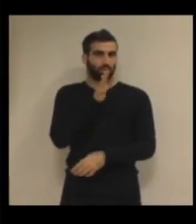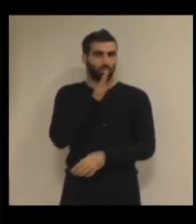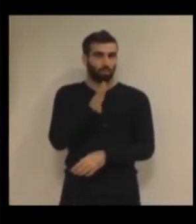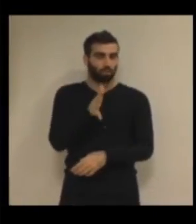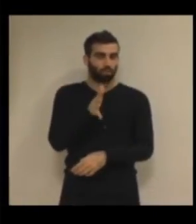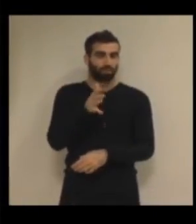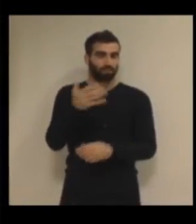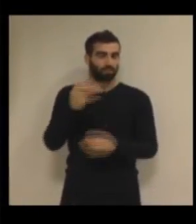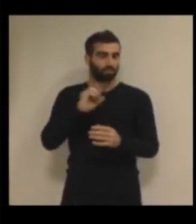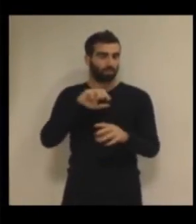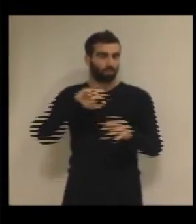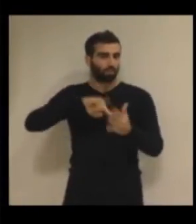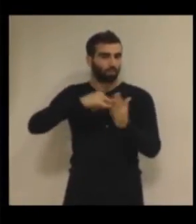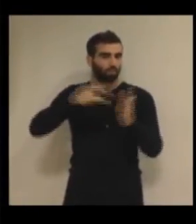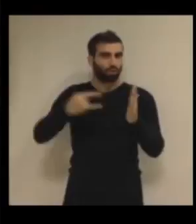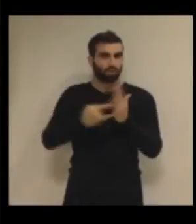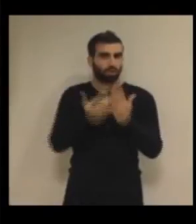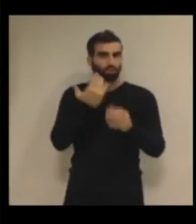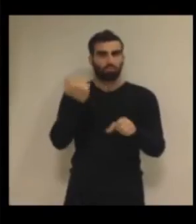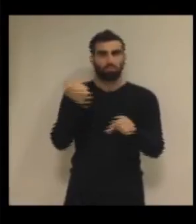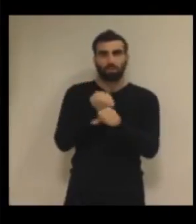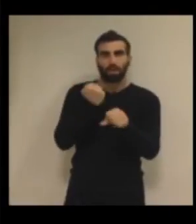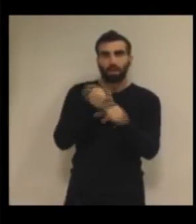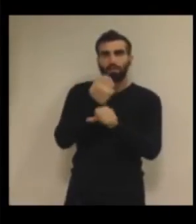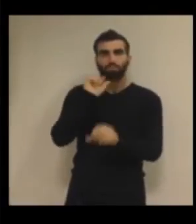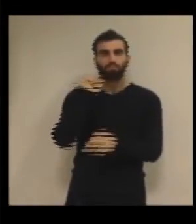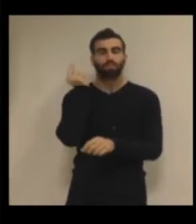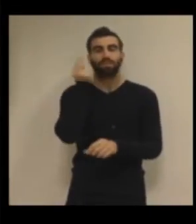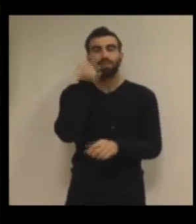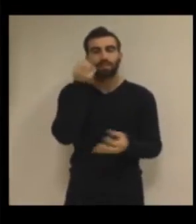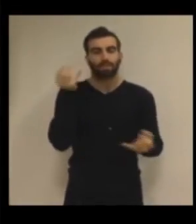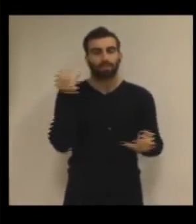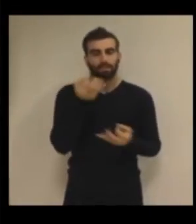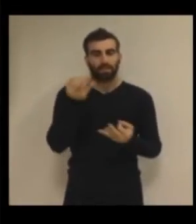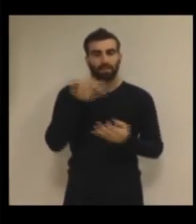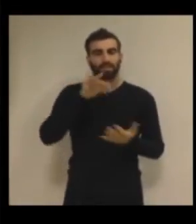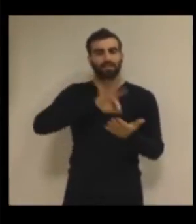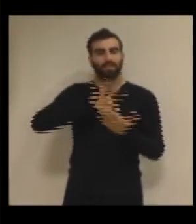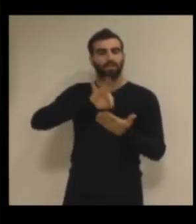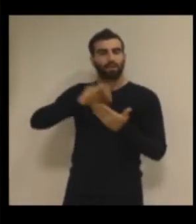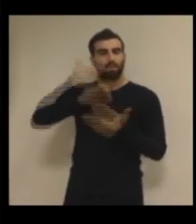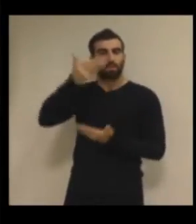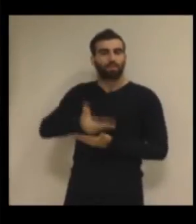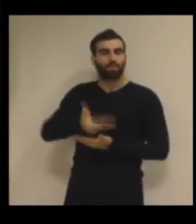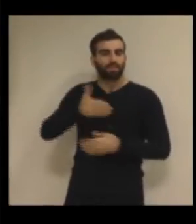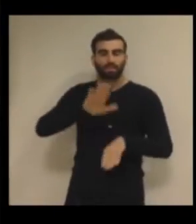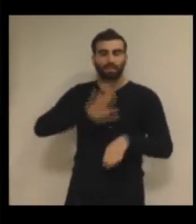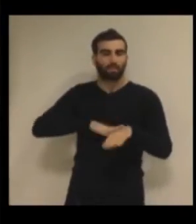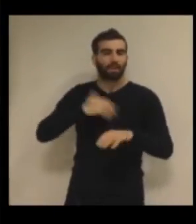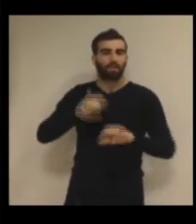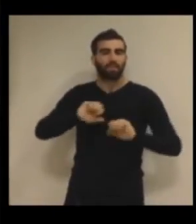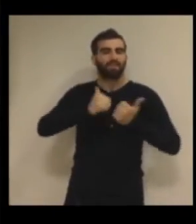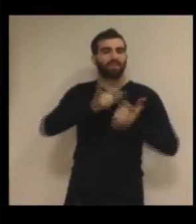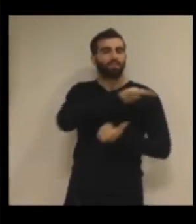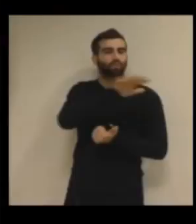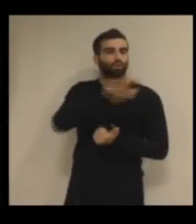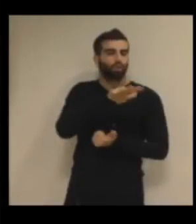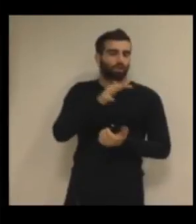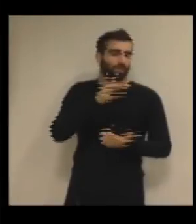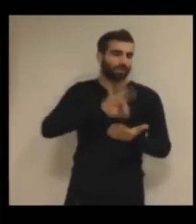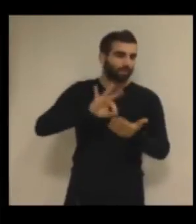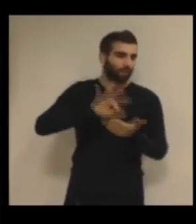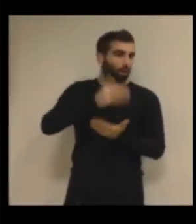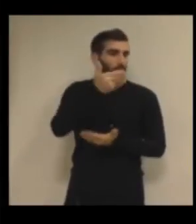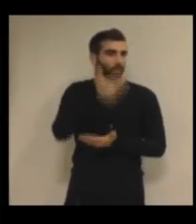trabajo del proyecto ha sido también ese, ¿no? Identificar cuáles son los servicios prioritarios para empezar por los que más importan a la gente por la que